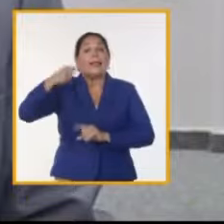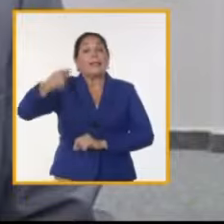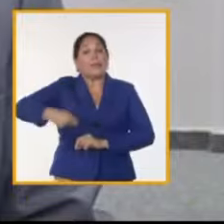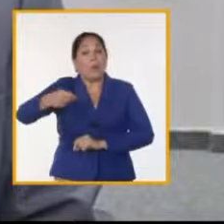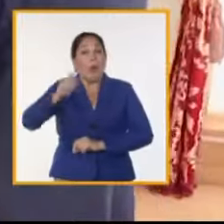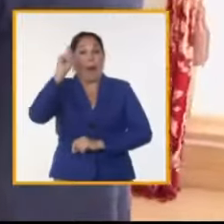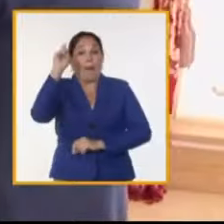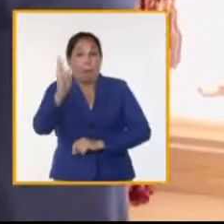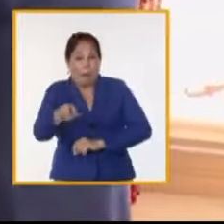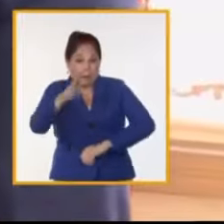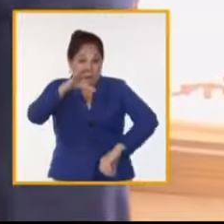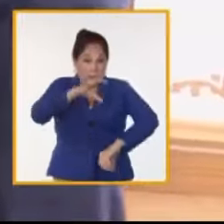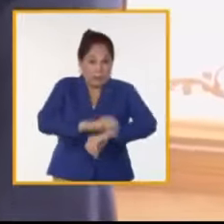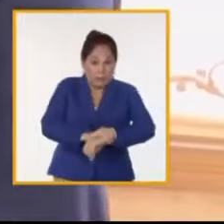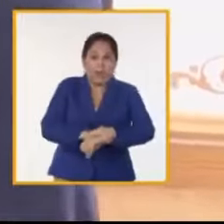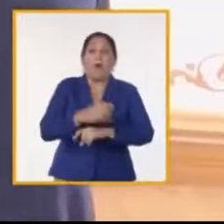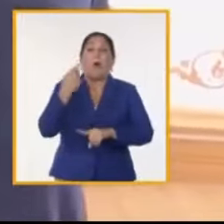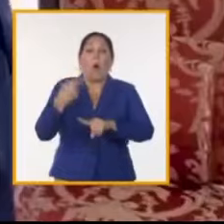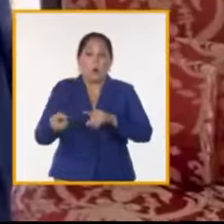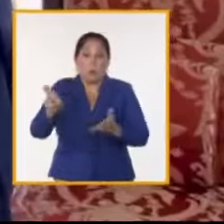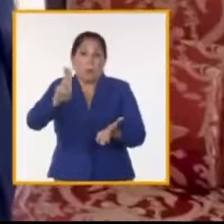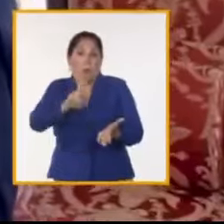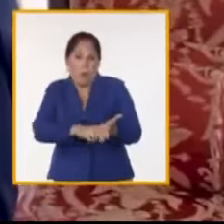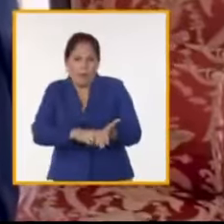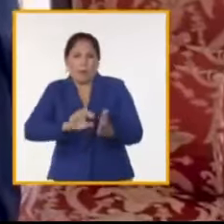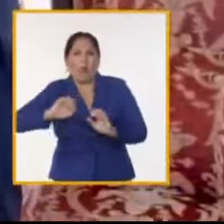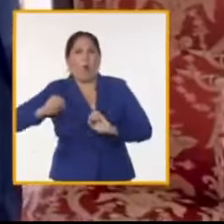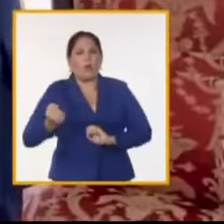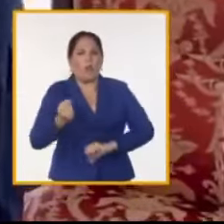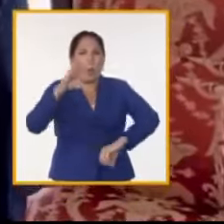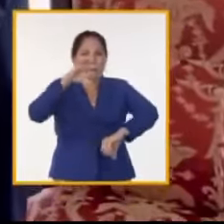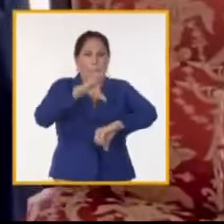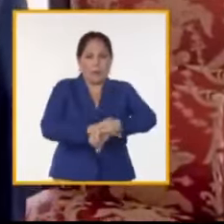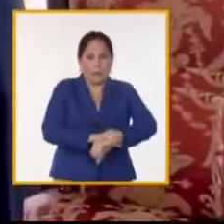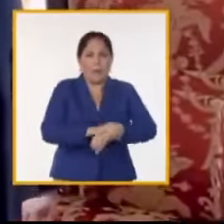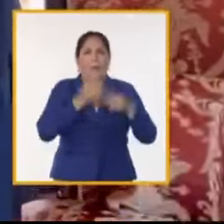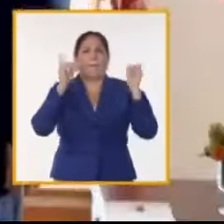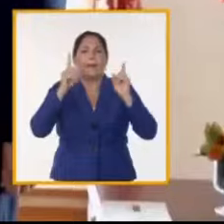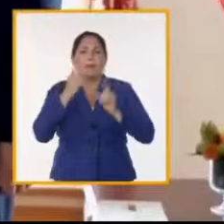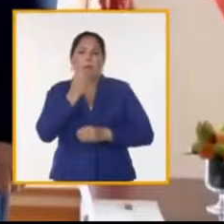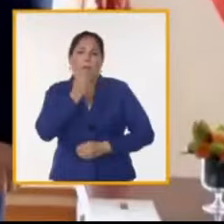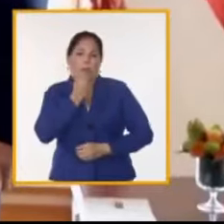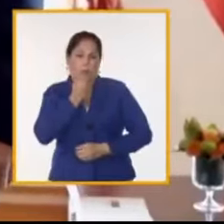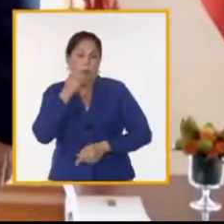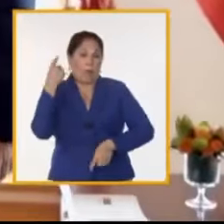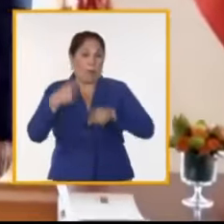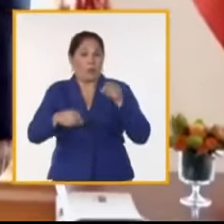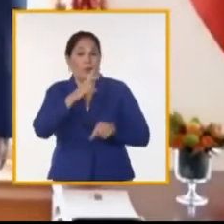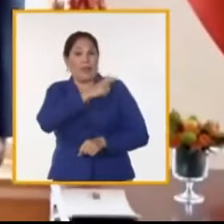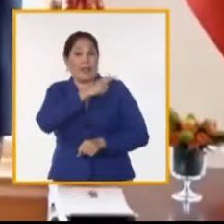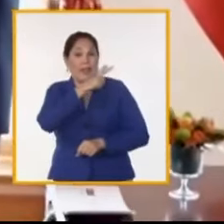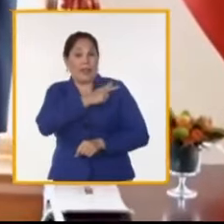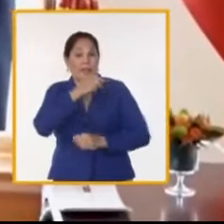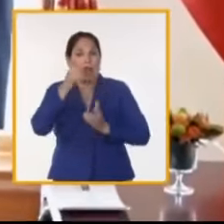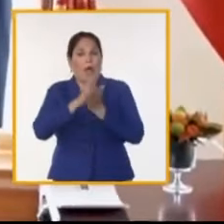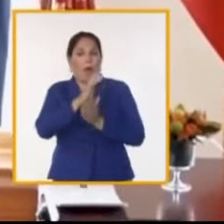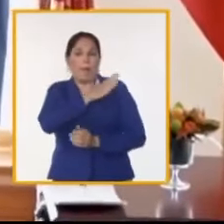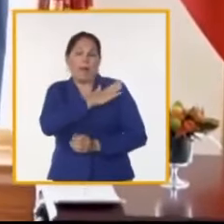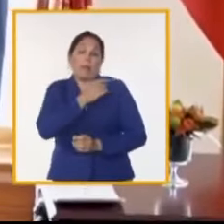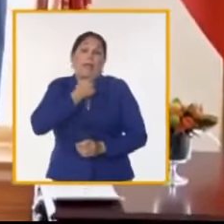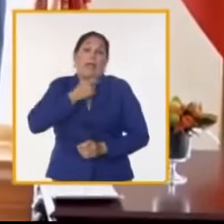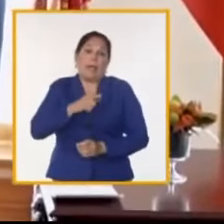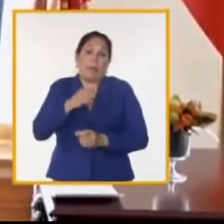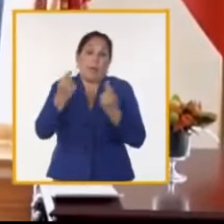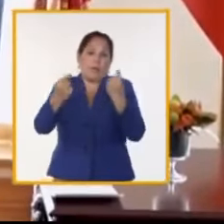orden cualquier estado miembro de la cpi est obligado a detener a los políticos israelíes y a los dirigentes de jamás si se desplazan a